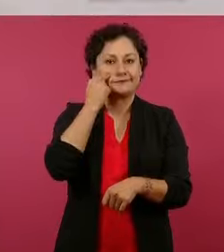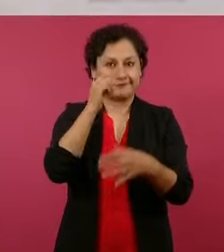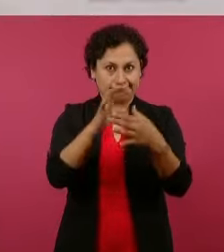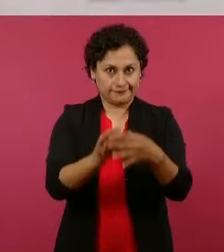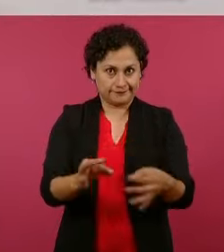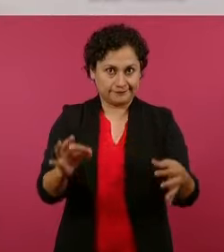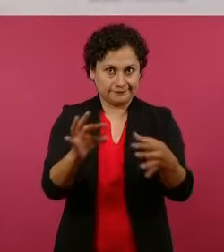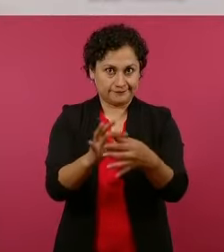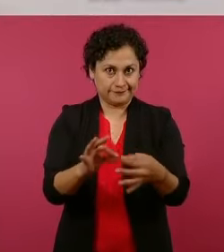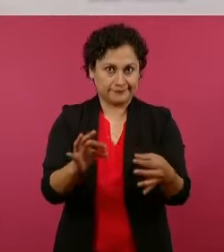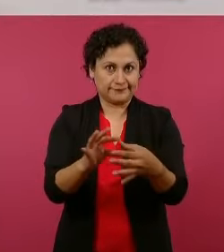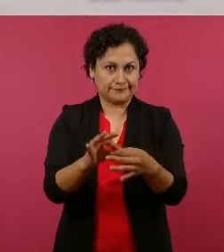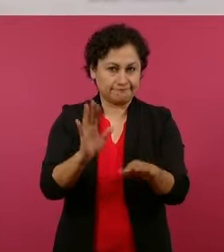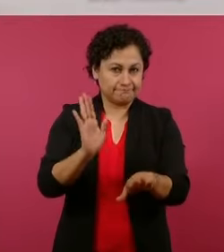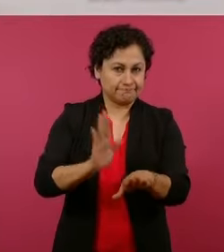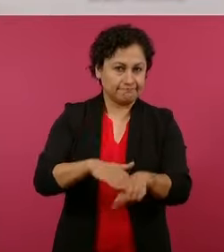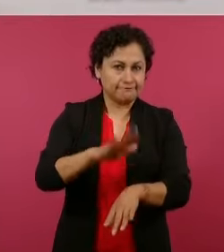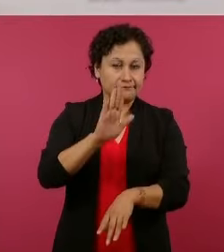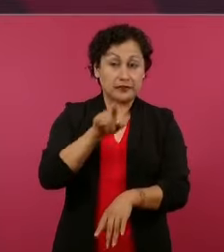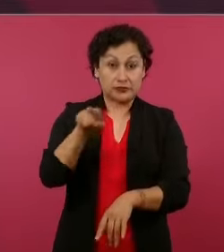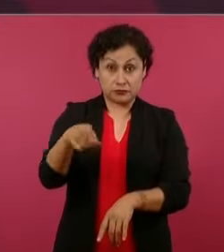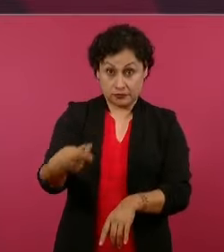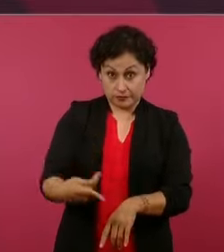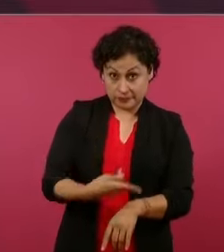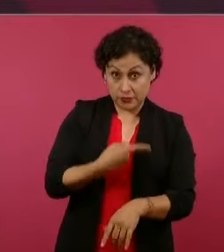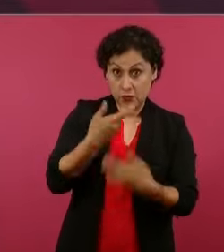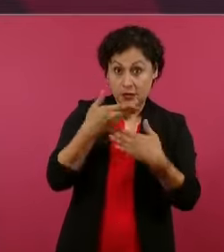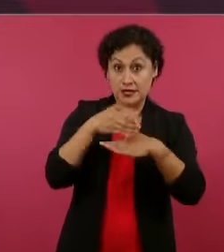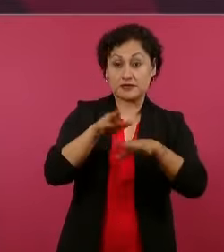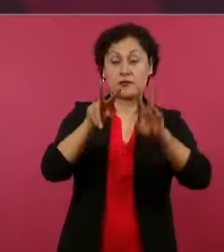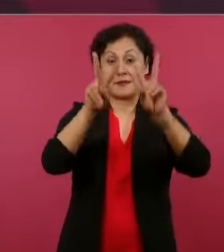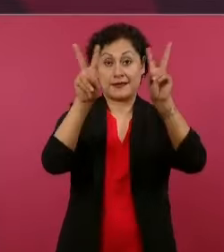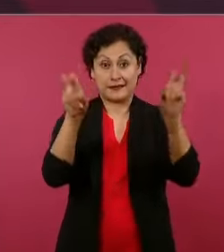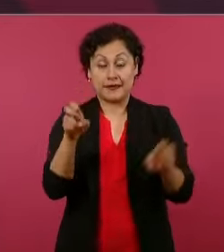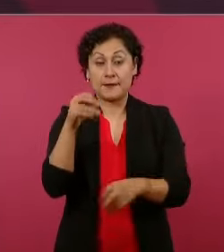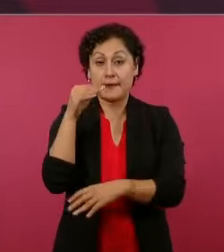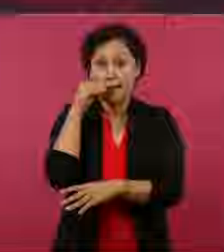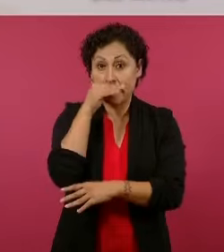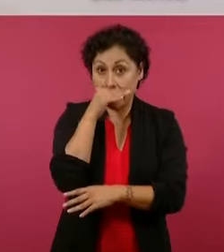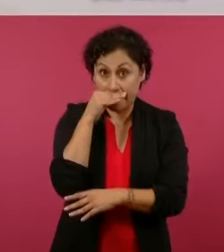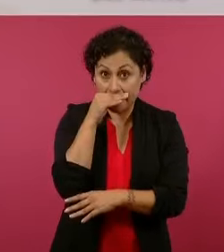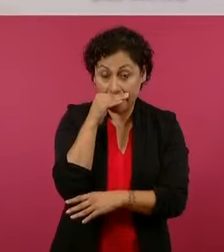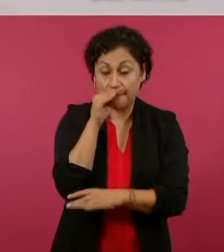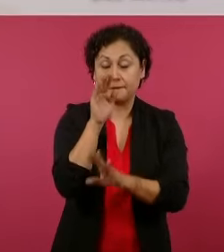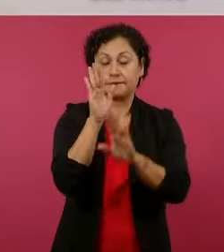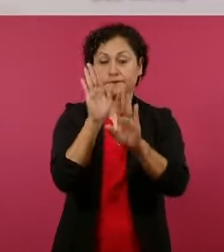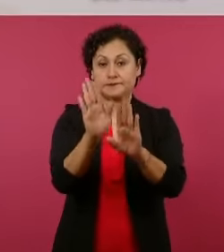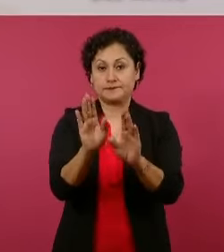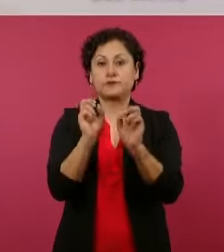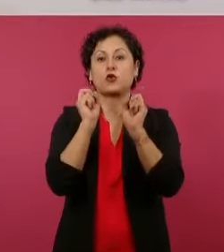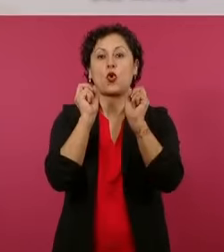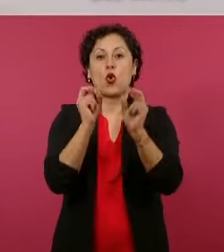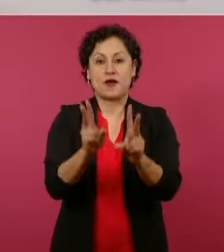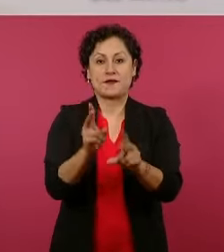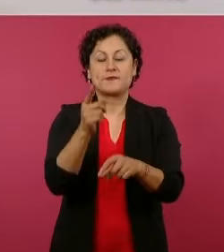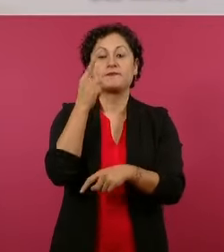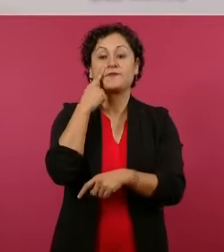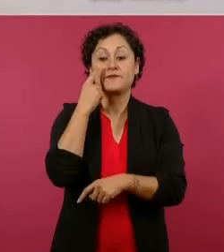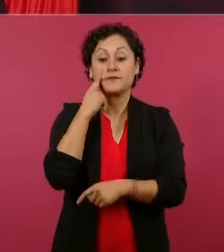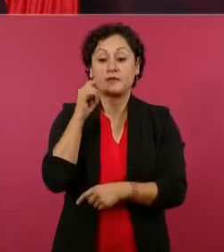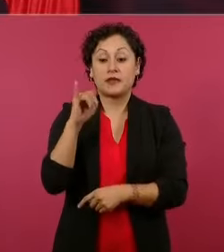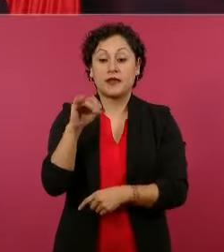este tu pregunta es lo de la gratuidad bueno en el caso de el